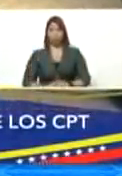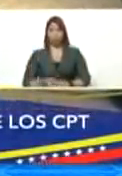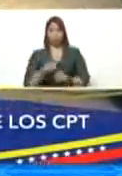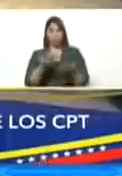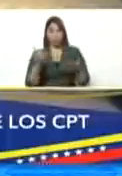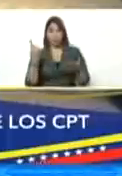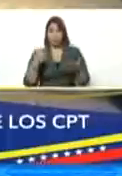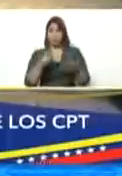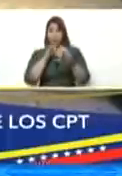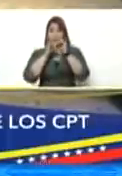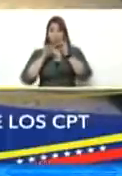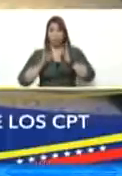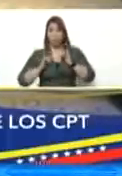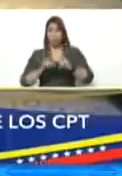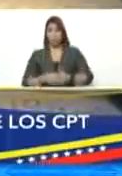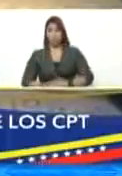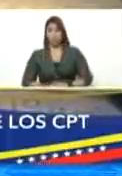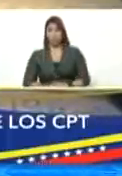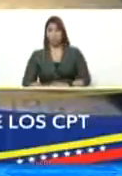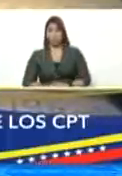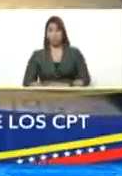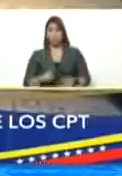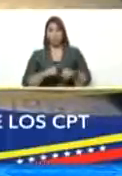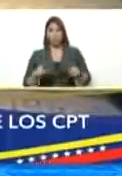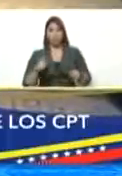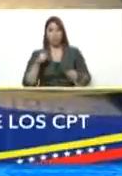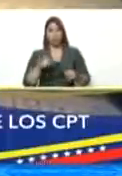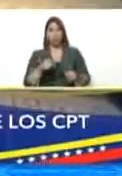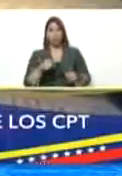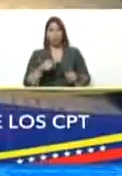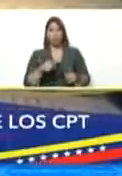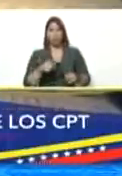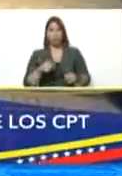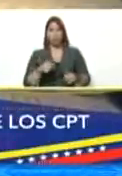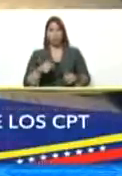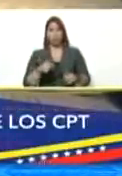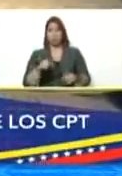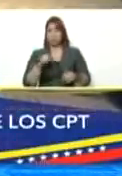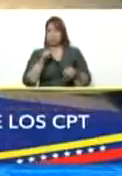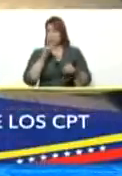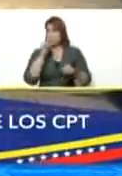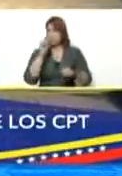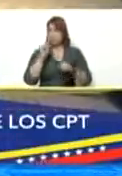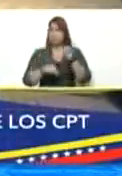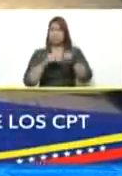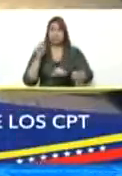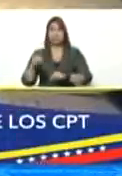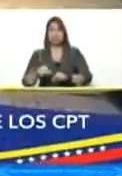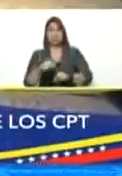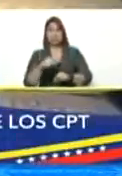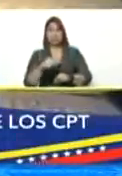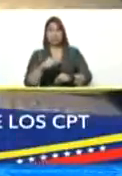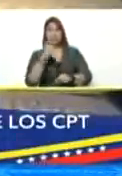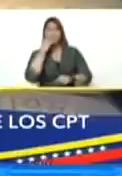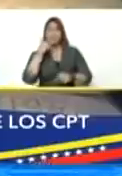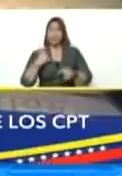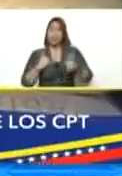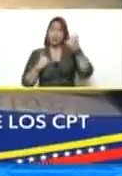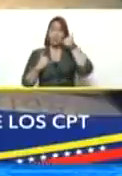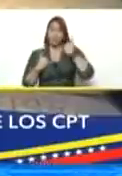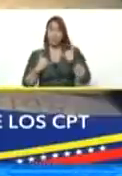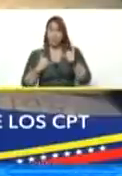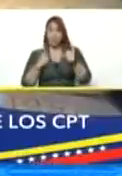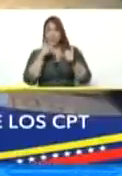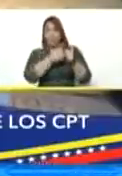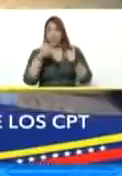ustedes me tienen que reportar, pero yo los voy a fastidiar, pero bien fastidiado. Caso por caso que me llamen de cada CPT.